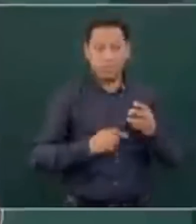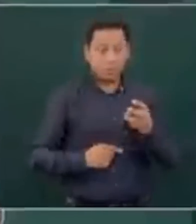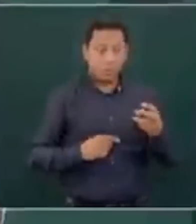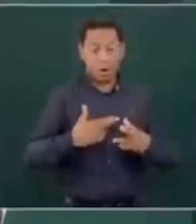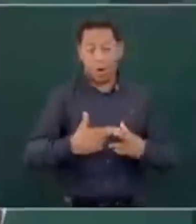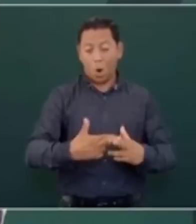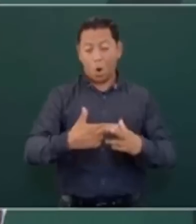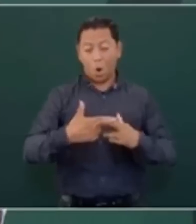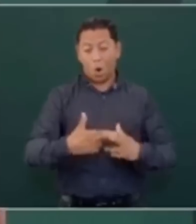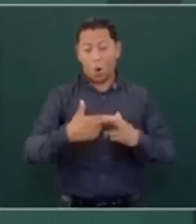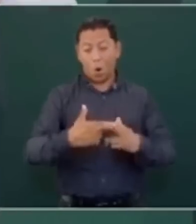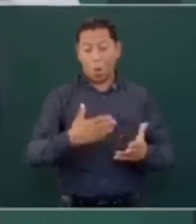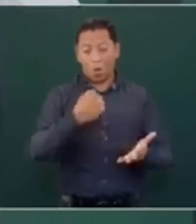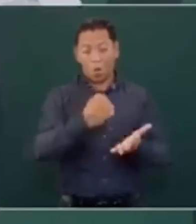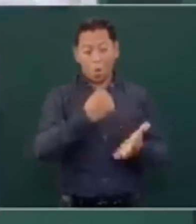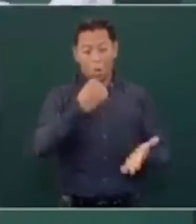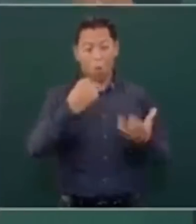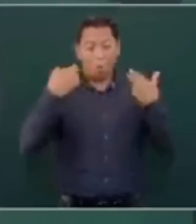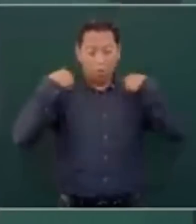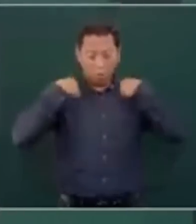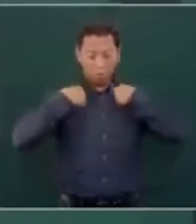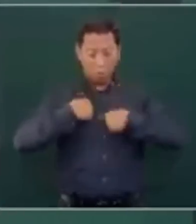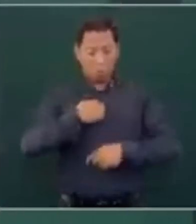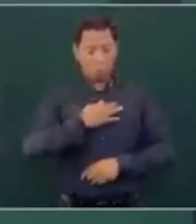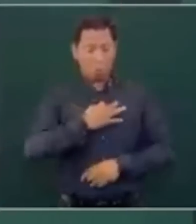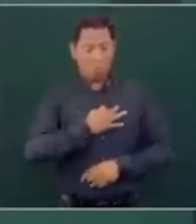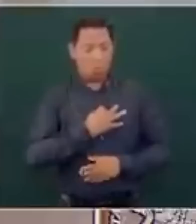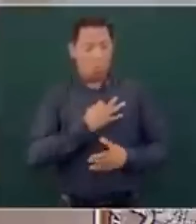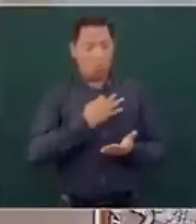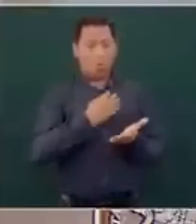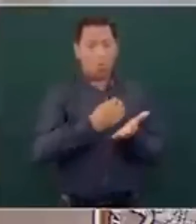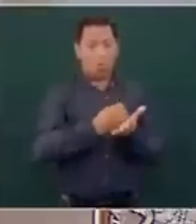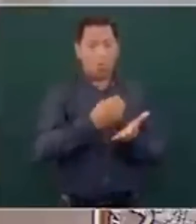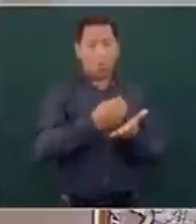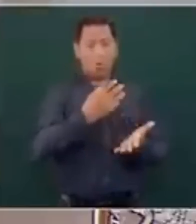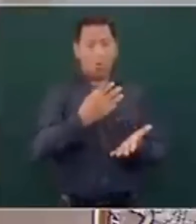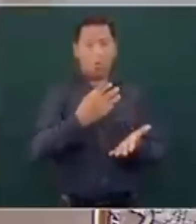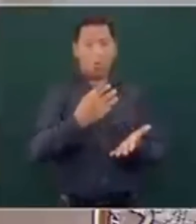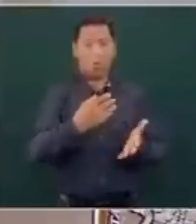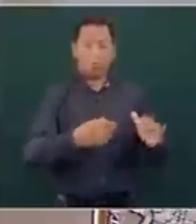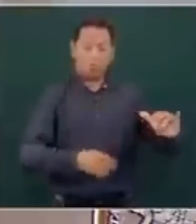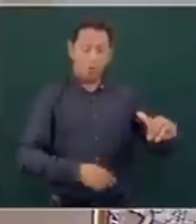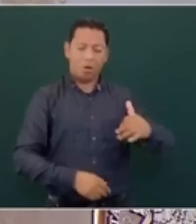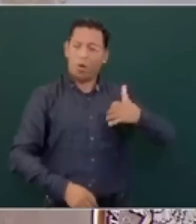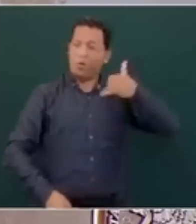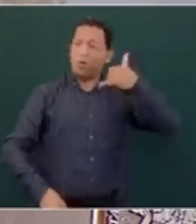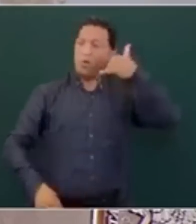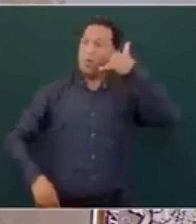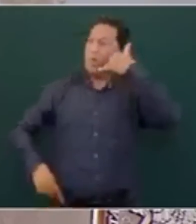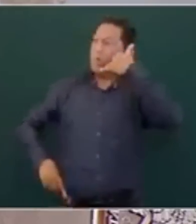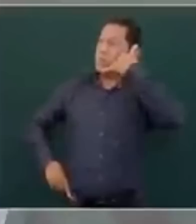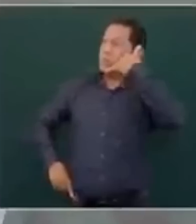ropa de marca y joyas, y levantan el teléfono y: